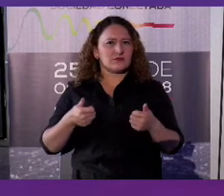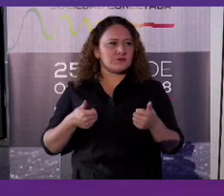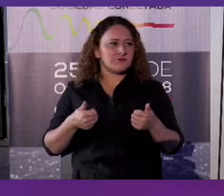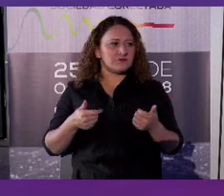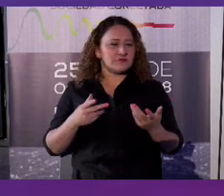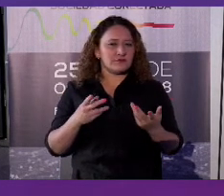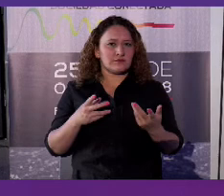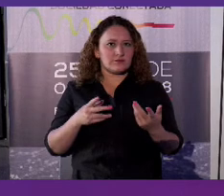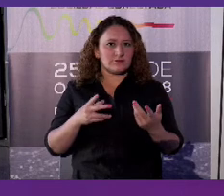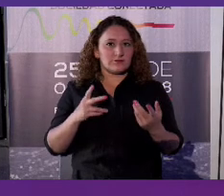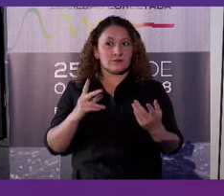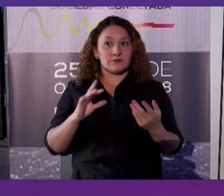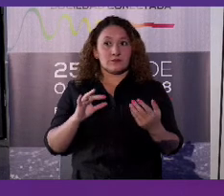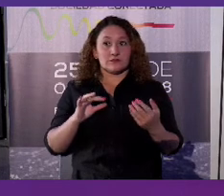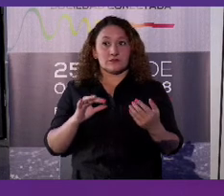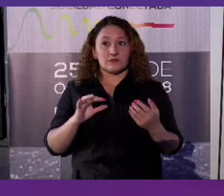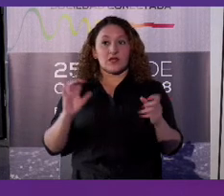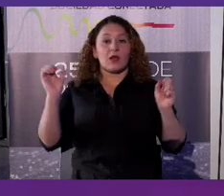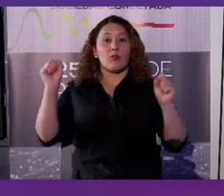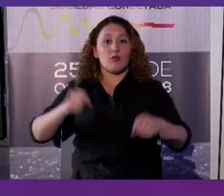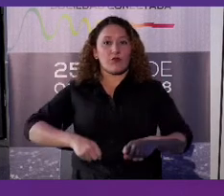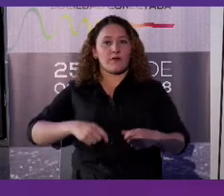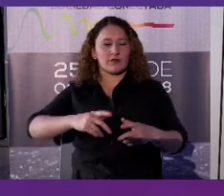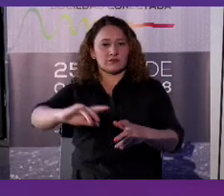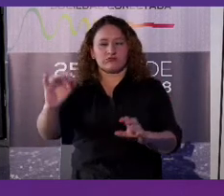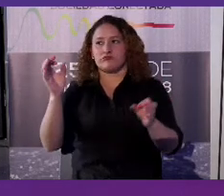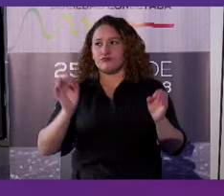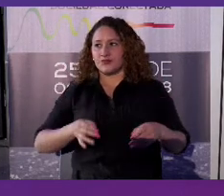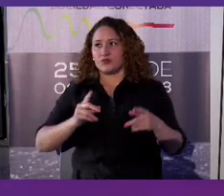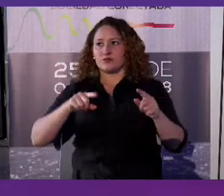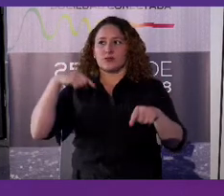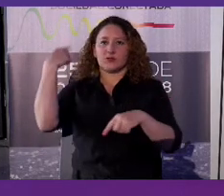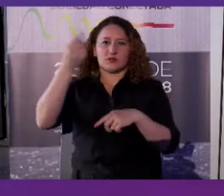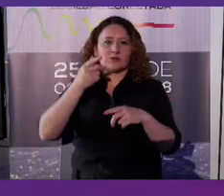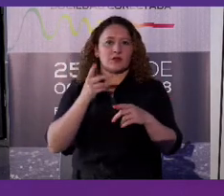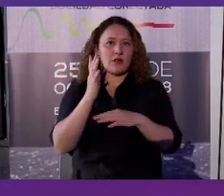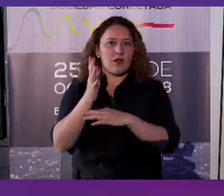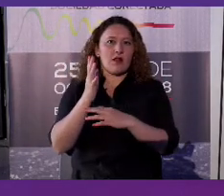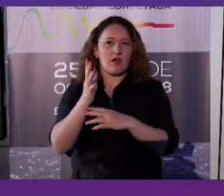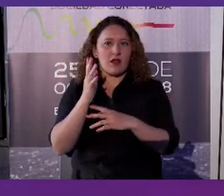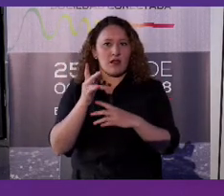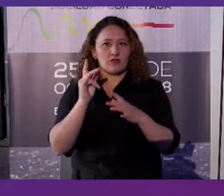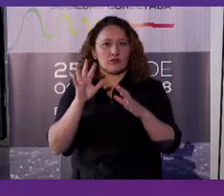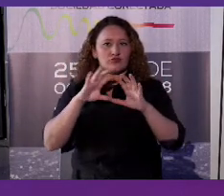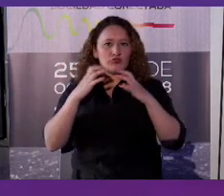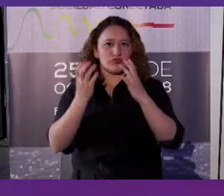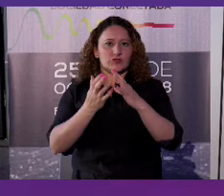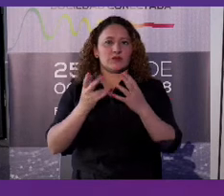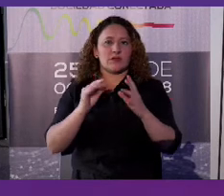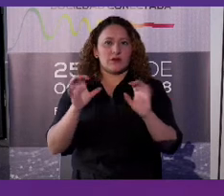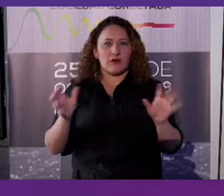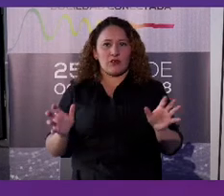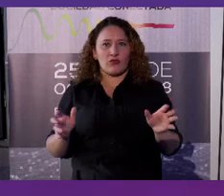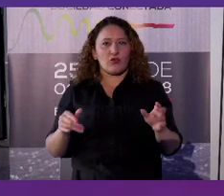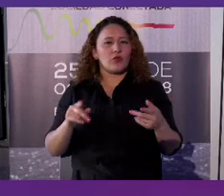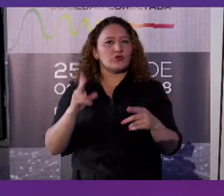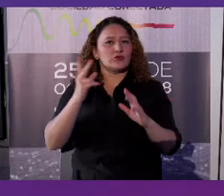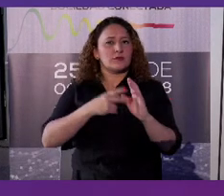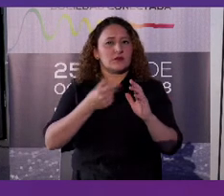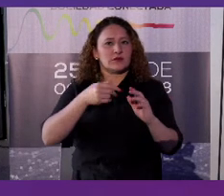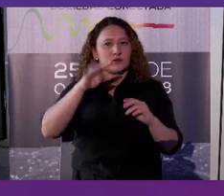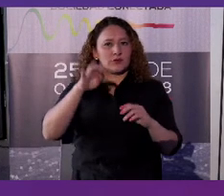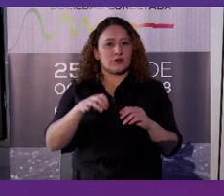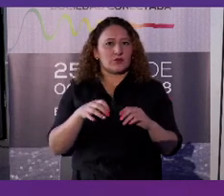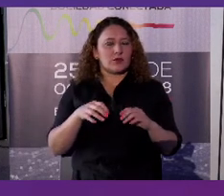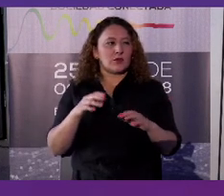son las bandas que serán aprobadas finalmente en la próxima Conferencia Mundial de Radio del 2019, donde hay